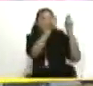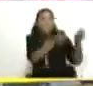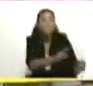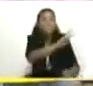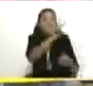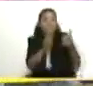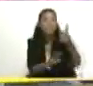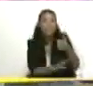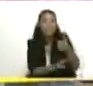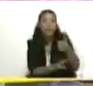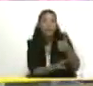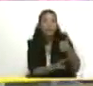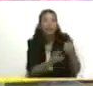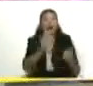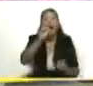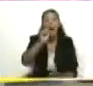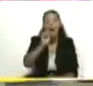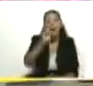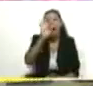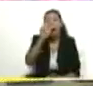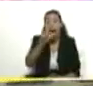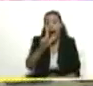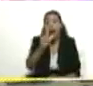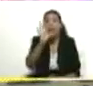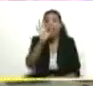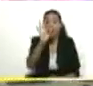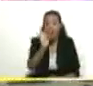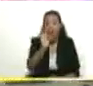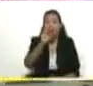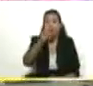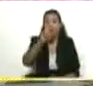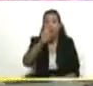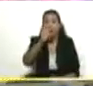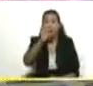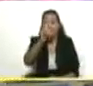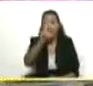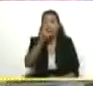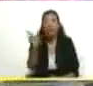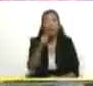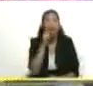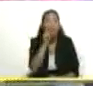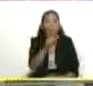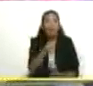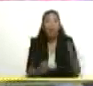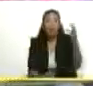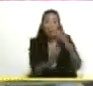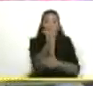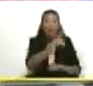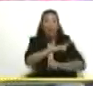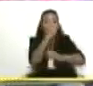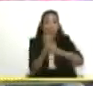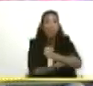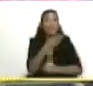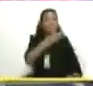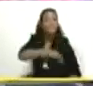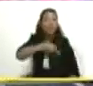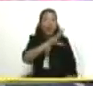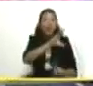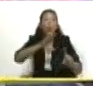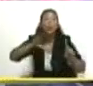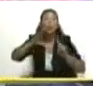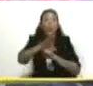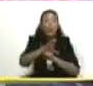vicepresidente Alfred Nazaret y al ministro Ernesto Villegas para estructurar una poderosa misión